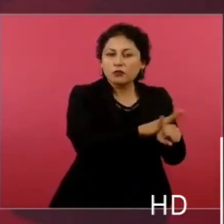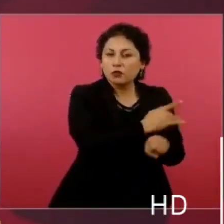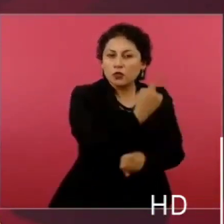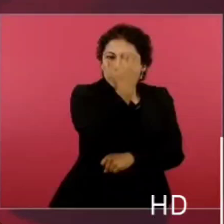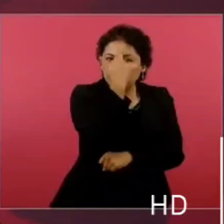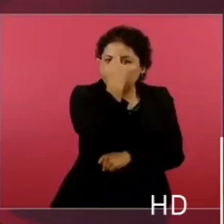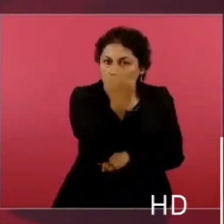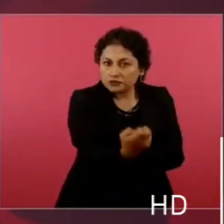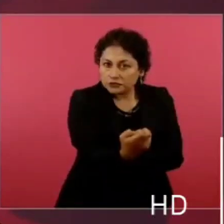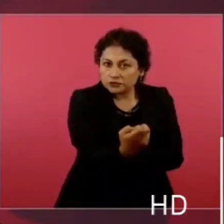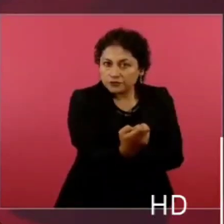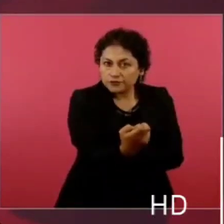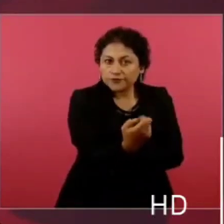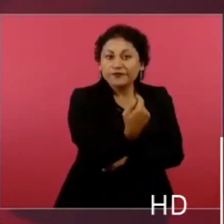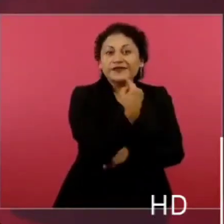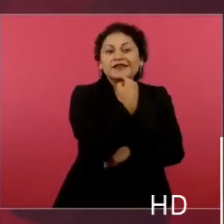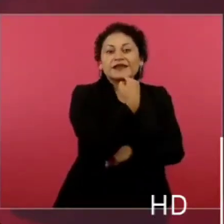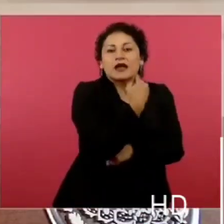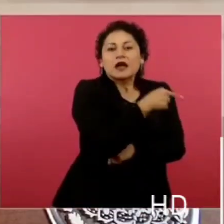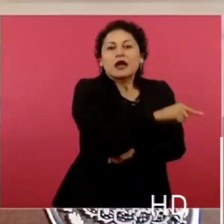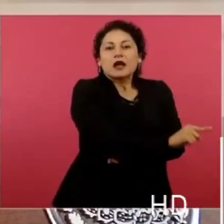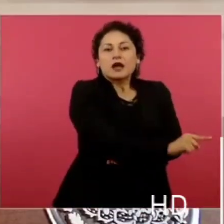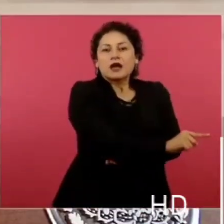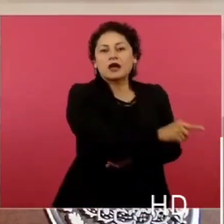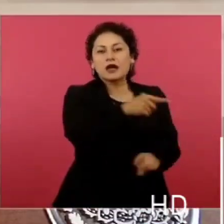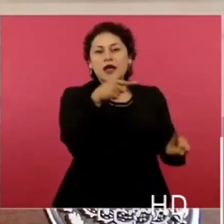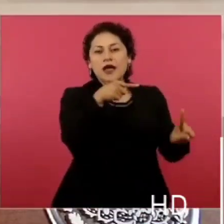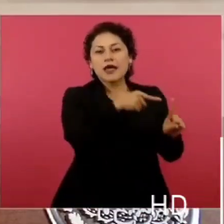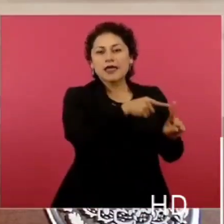de brindarle protección